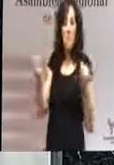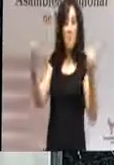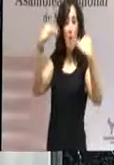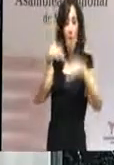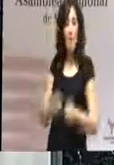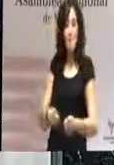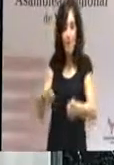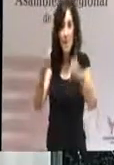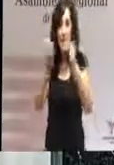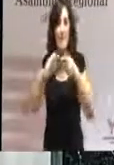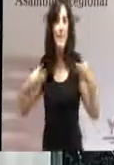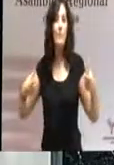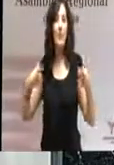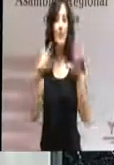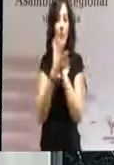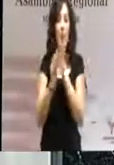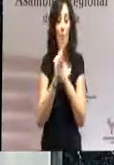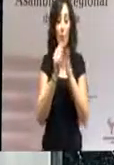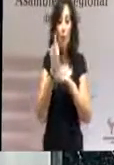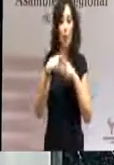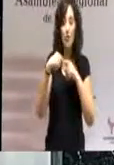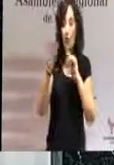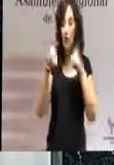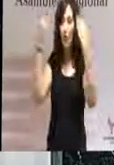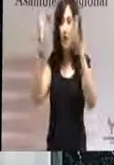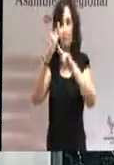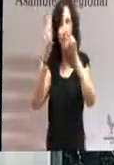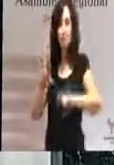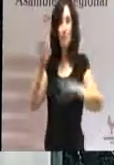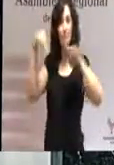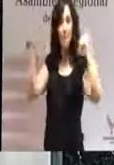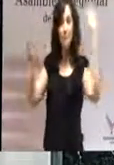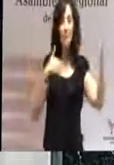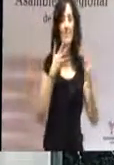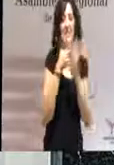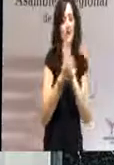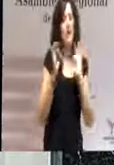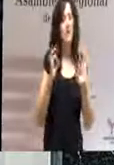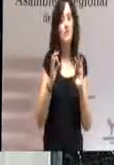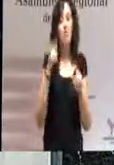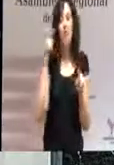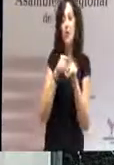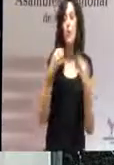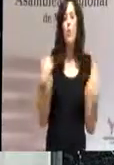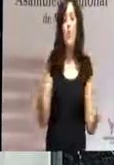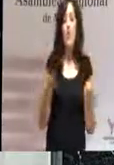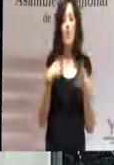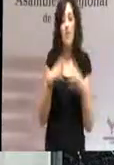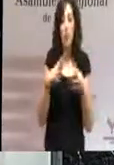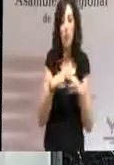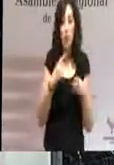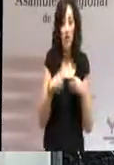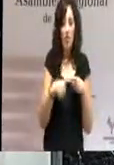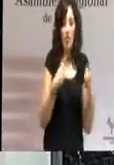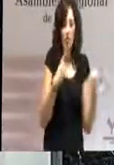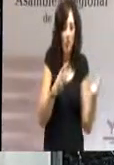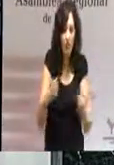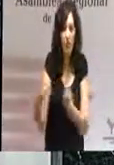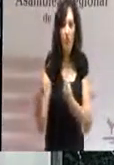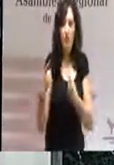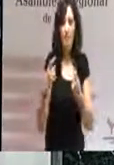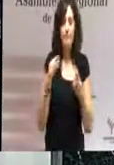se mejore la salida de estos productos, es clave poner fin al déficit de las infraestructuras.